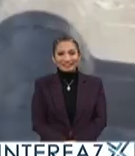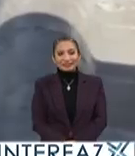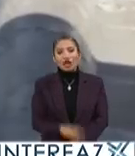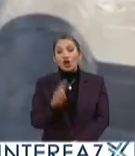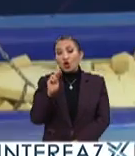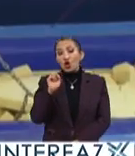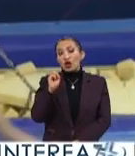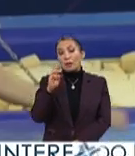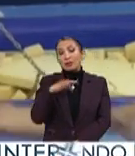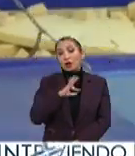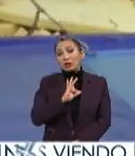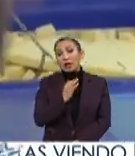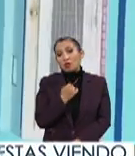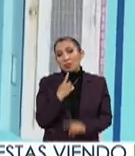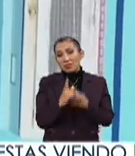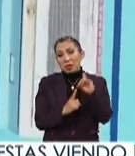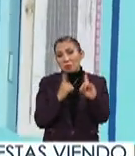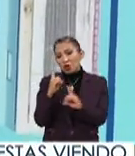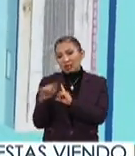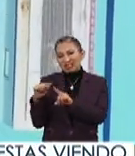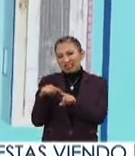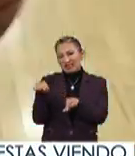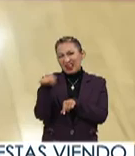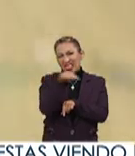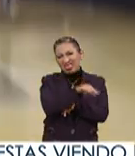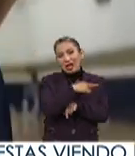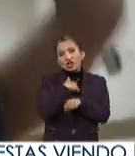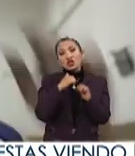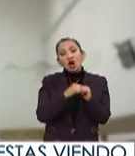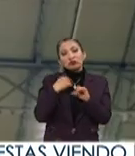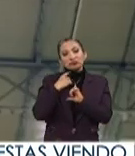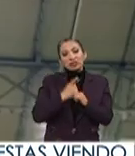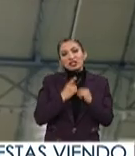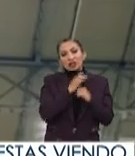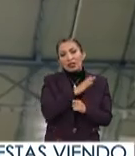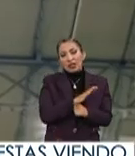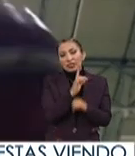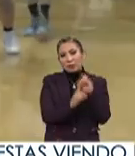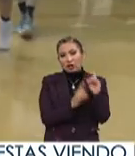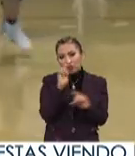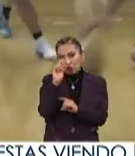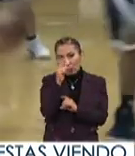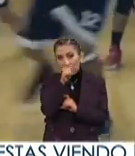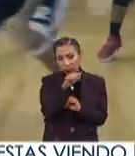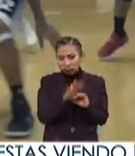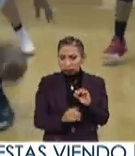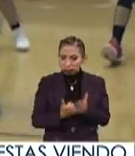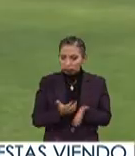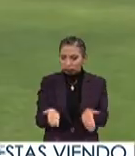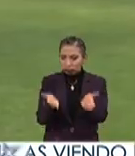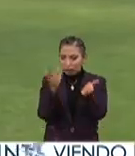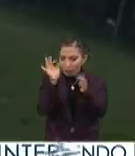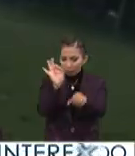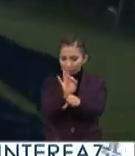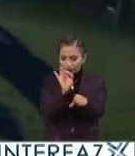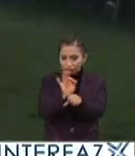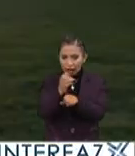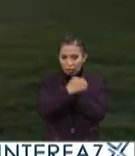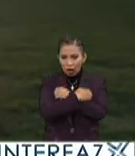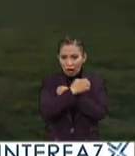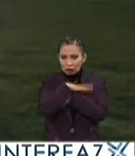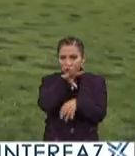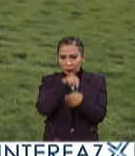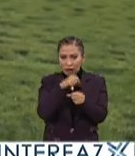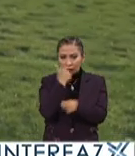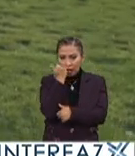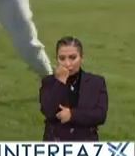La UNAM cuenta con 49 disciplinas deportivas, las cuales a través de la Dirección General del Deporte Universitario son fomentadas para el fortalecimiento de la educación